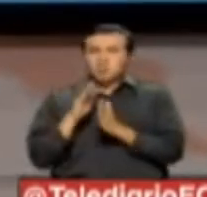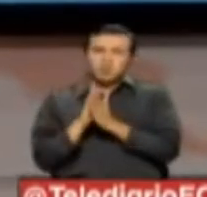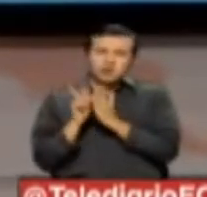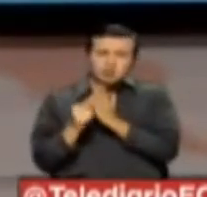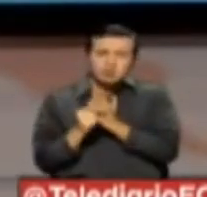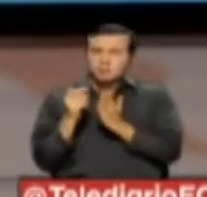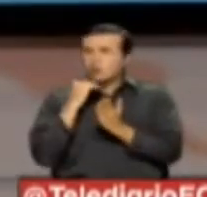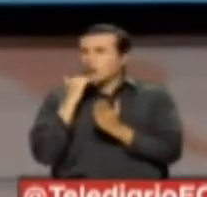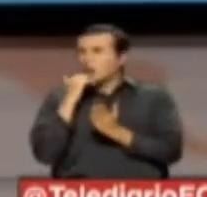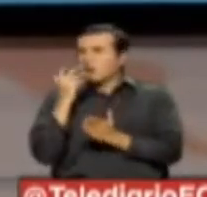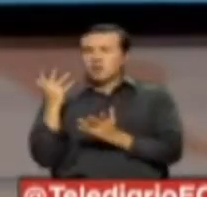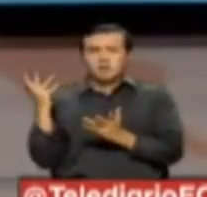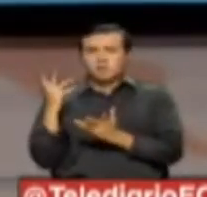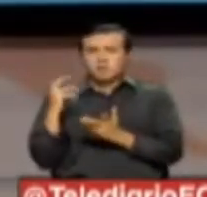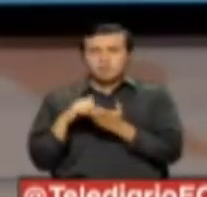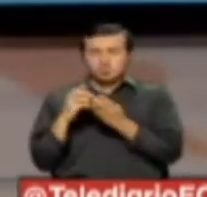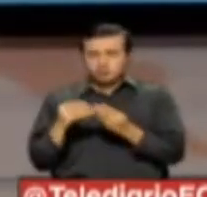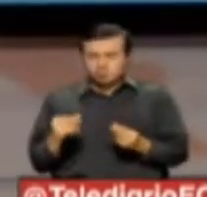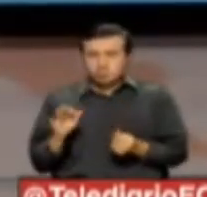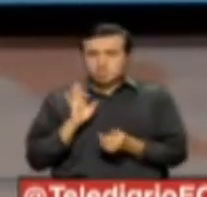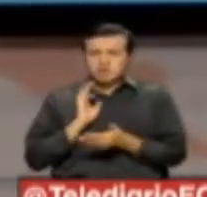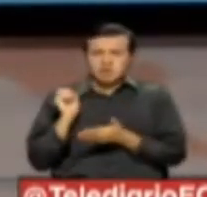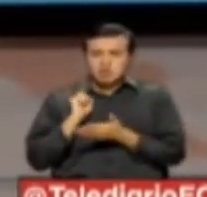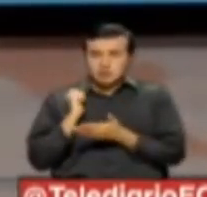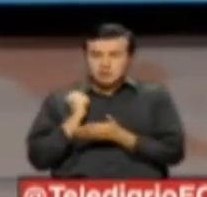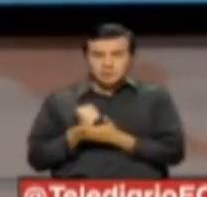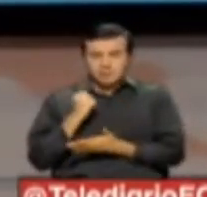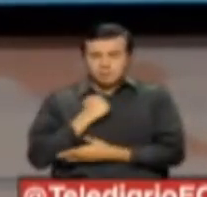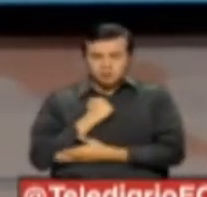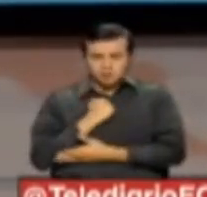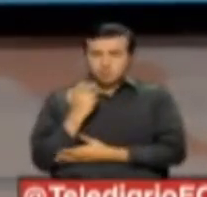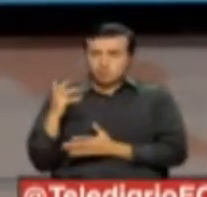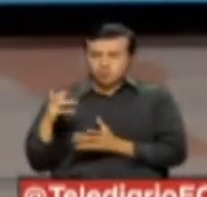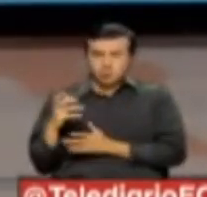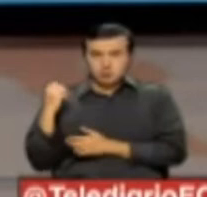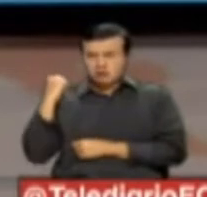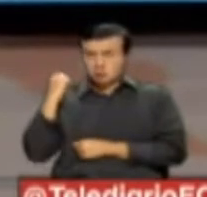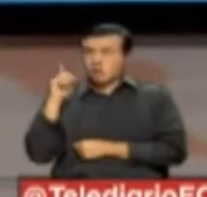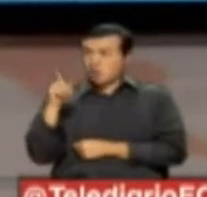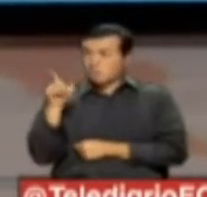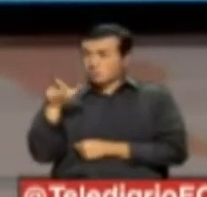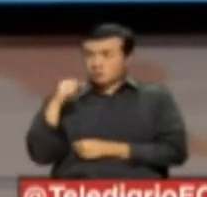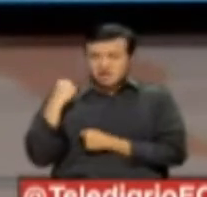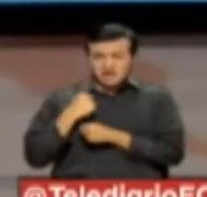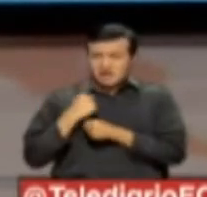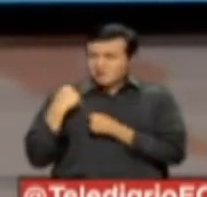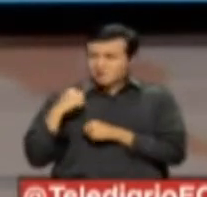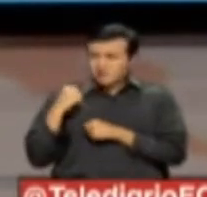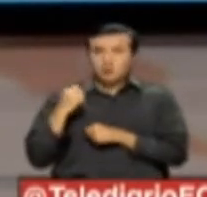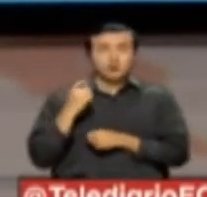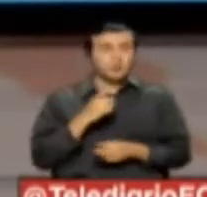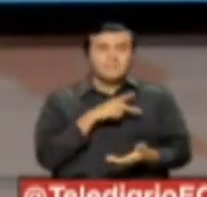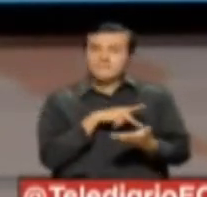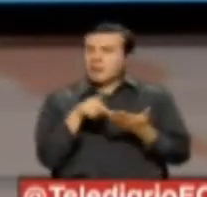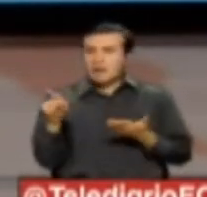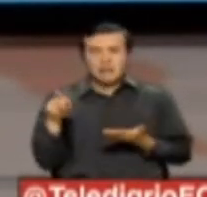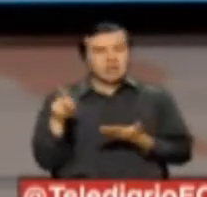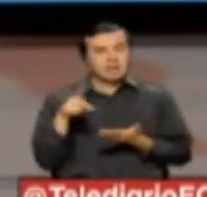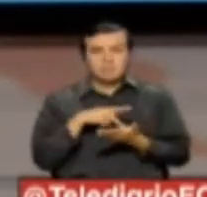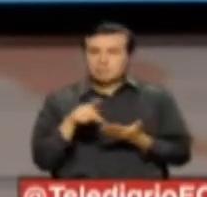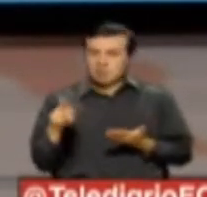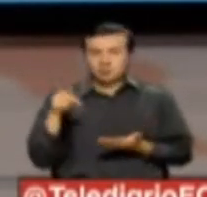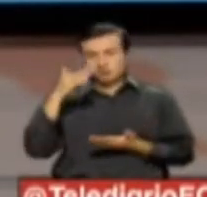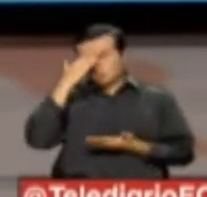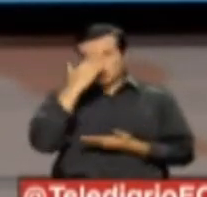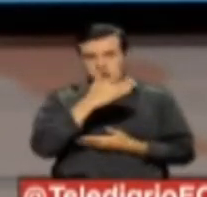una solución técnica que puede ser una patente justamente salvaguardar sus derechos y compensarles por ese trabajo porque recordemos que todo trabajo